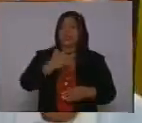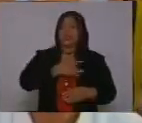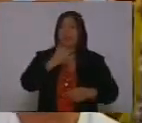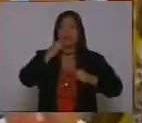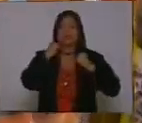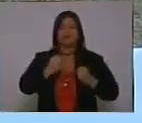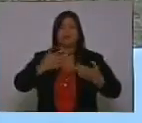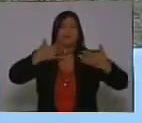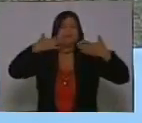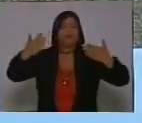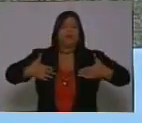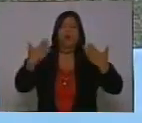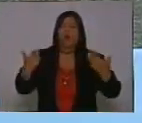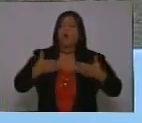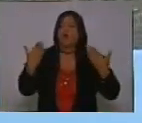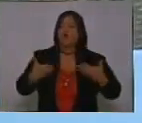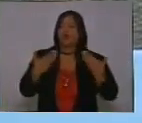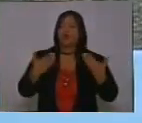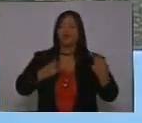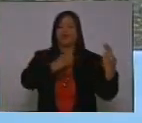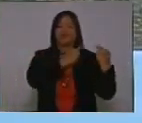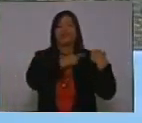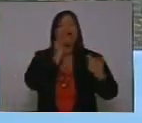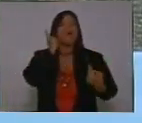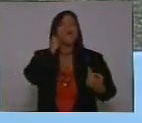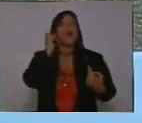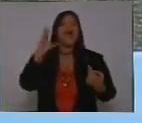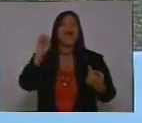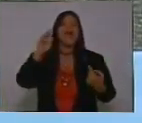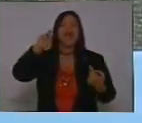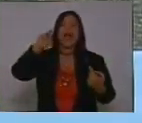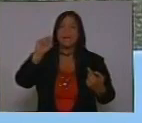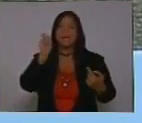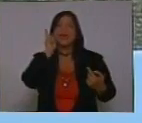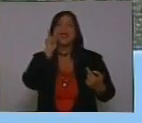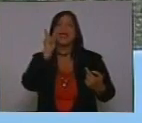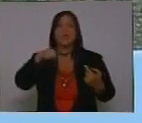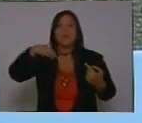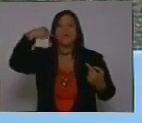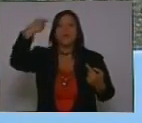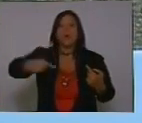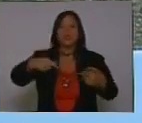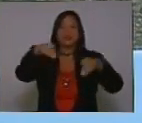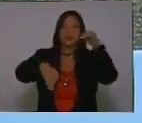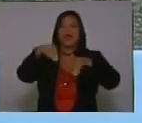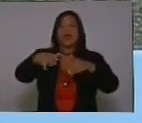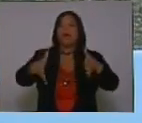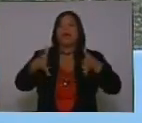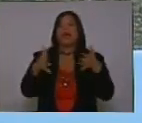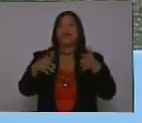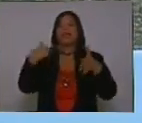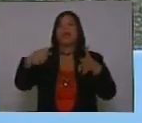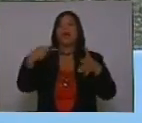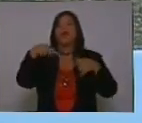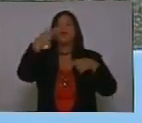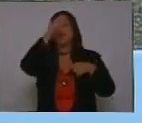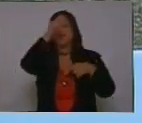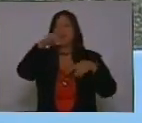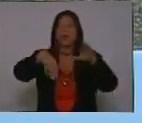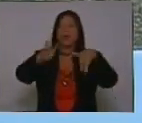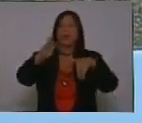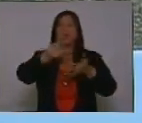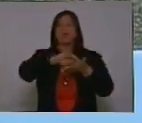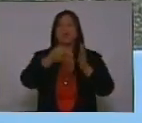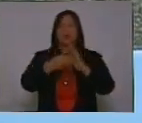orgullosos y orgullosas de contar con nuestra almiranta Carmen Meléndez, que va y apuesta por esa juventud, que